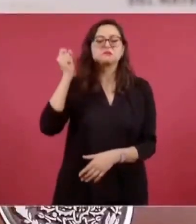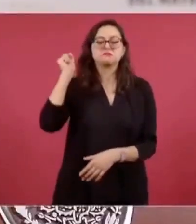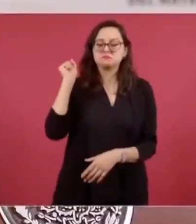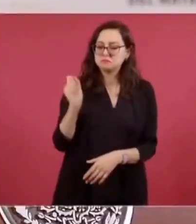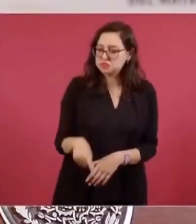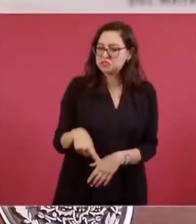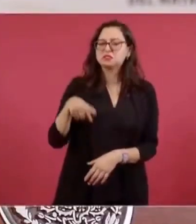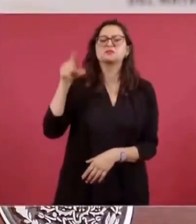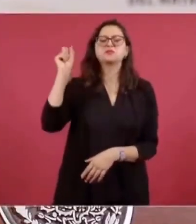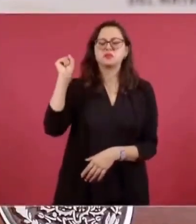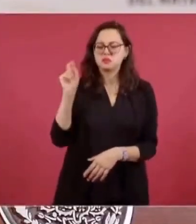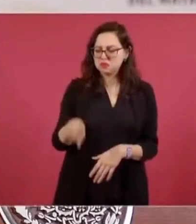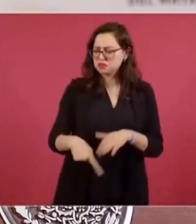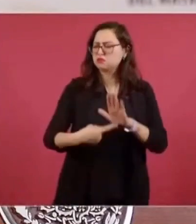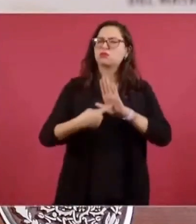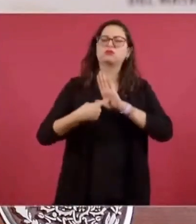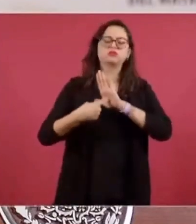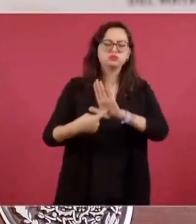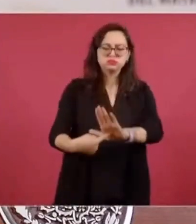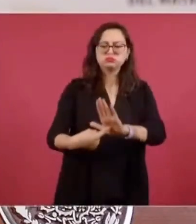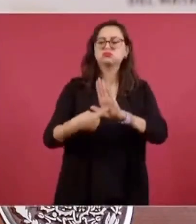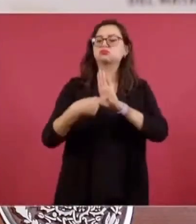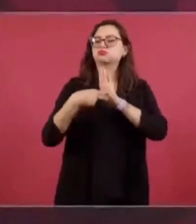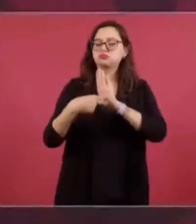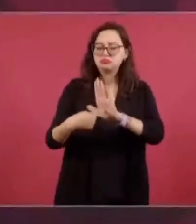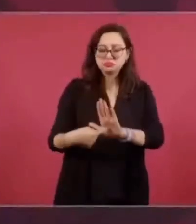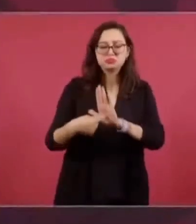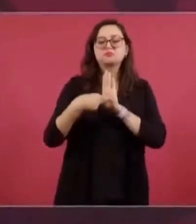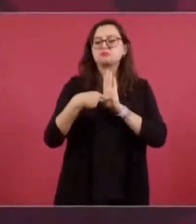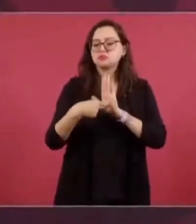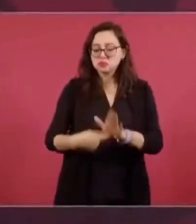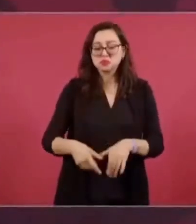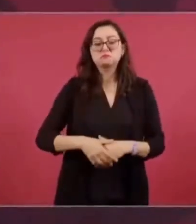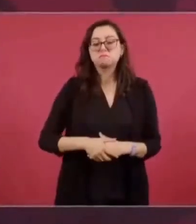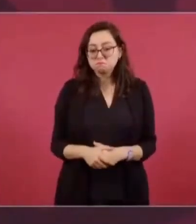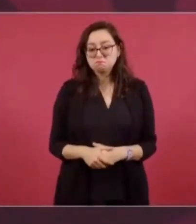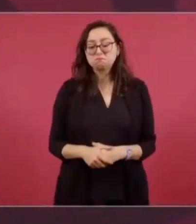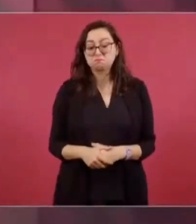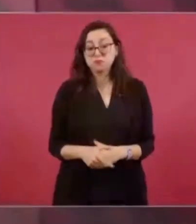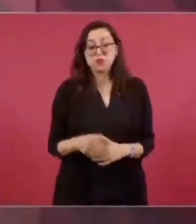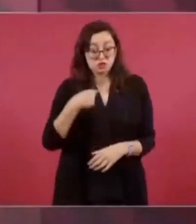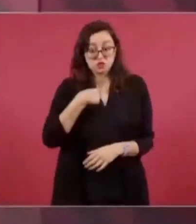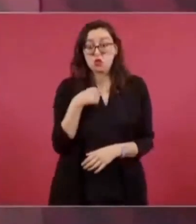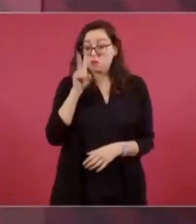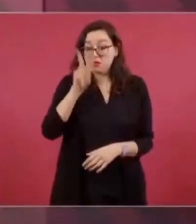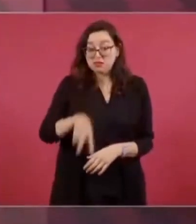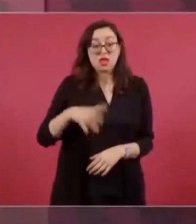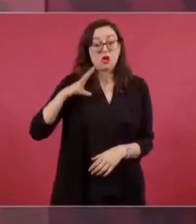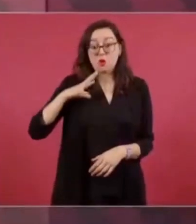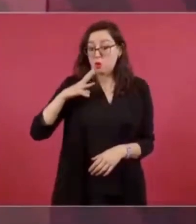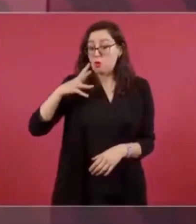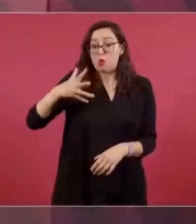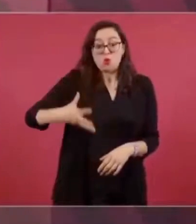a dejar de repetir. Estoy muy orgulloso porque ya